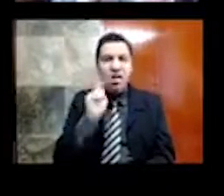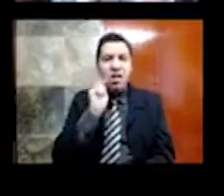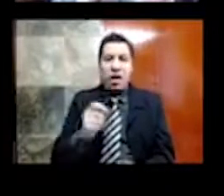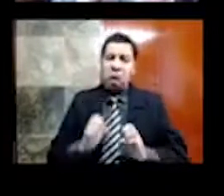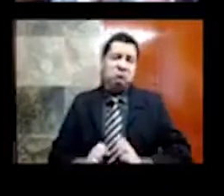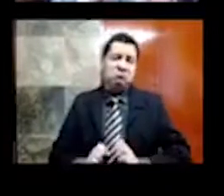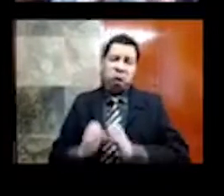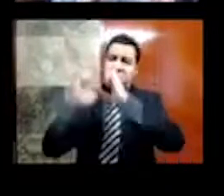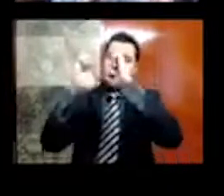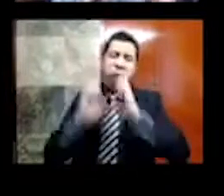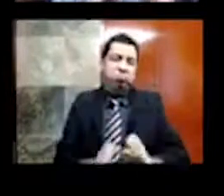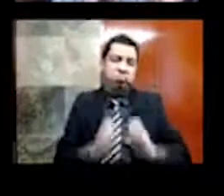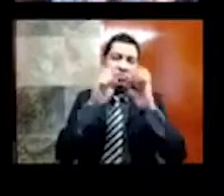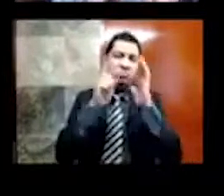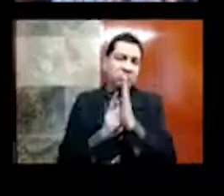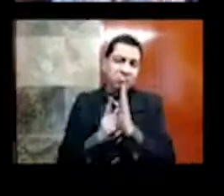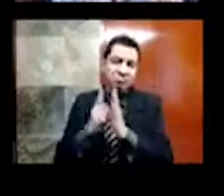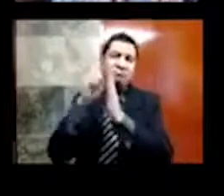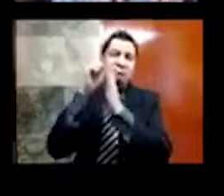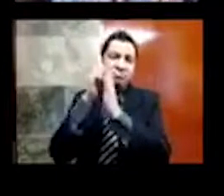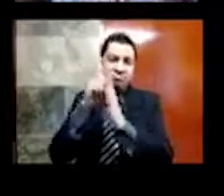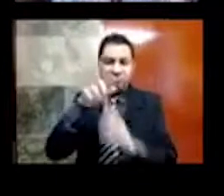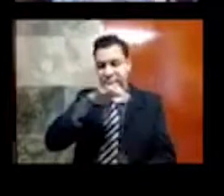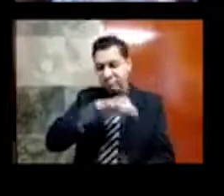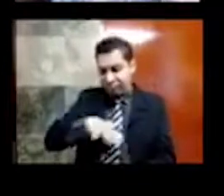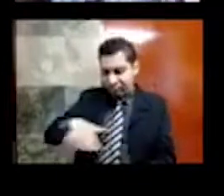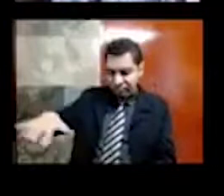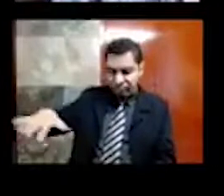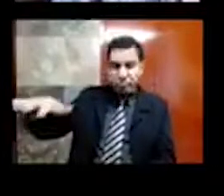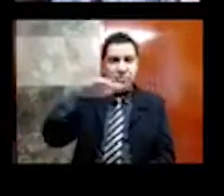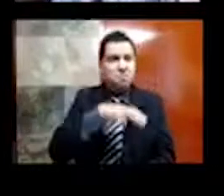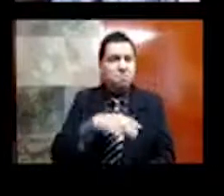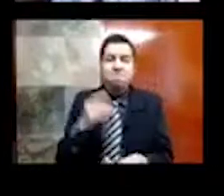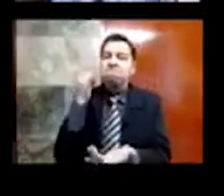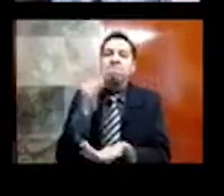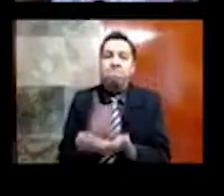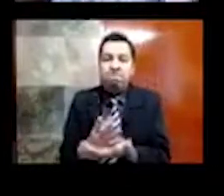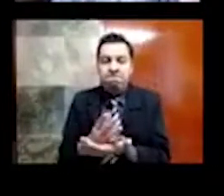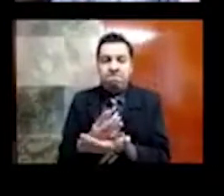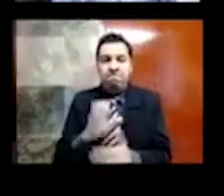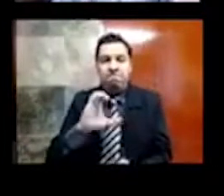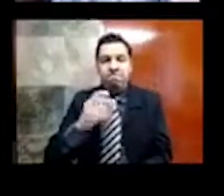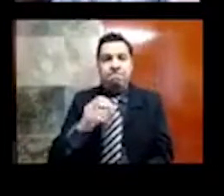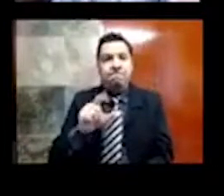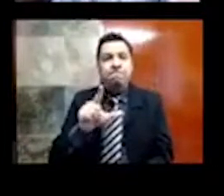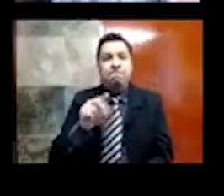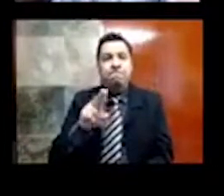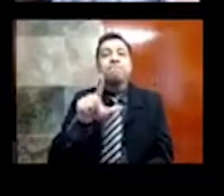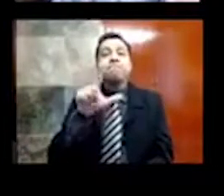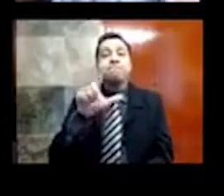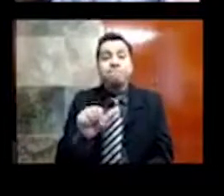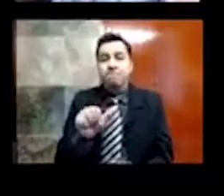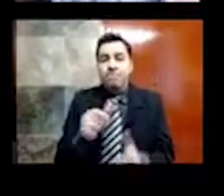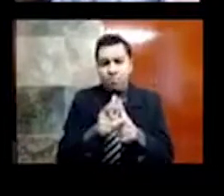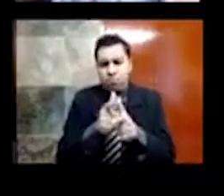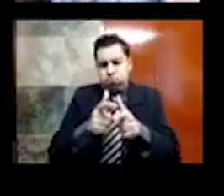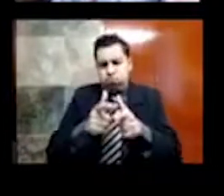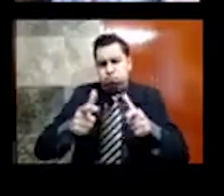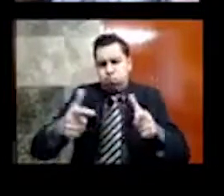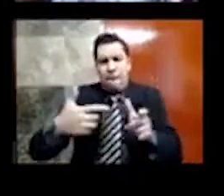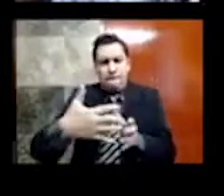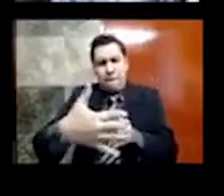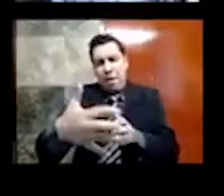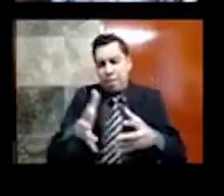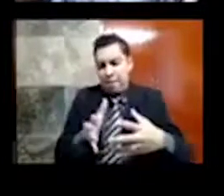muchísimos. Cholula era más grande que Tenochtitlan porque tenía para dónde extenderse y no tenía problemas de cimentación. Y